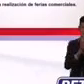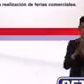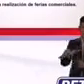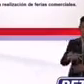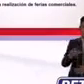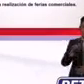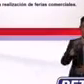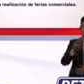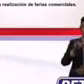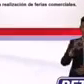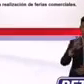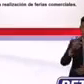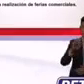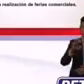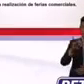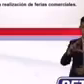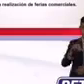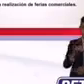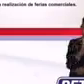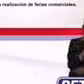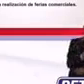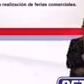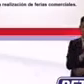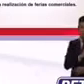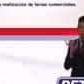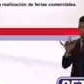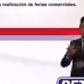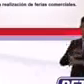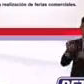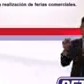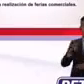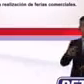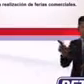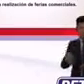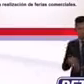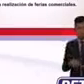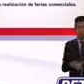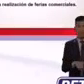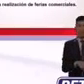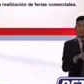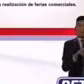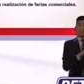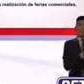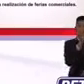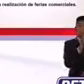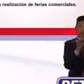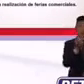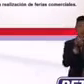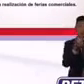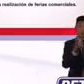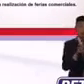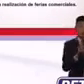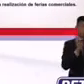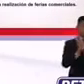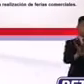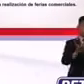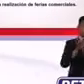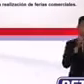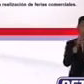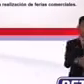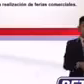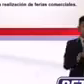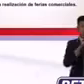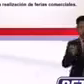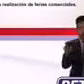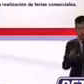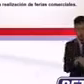Madrugón, los días miércoles y sábados, o los fines de semana en la Séptima, el Septimazo, así como en la localidad